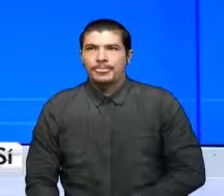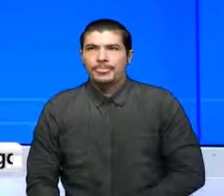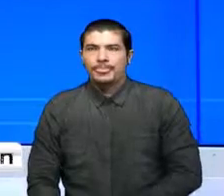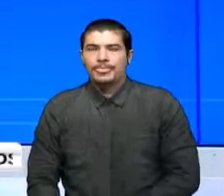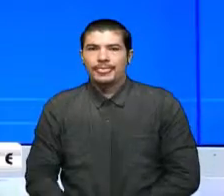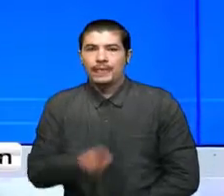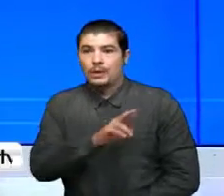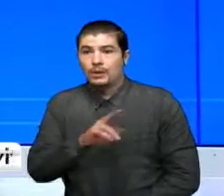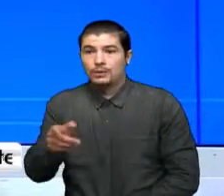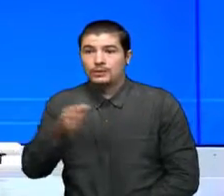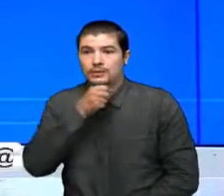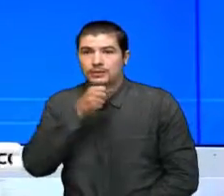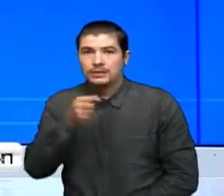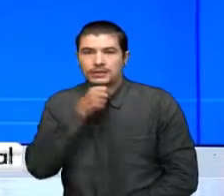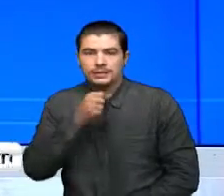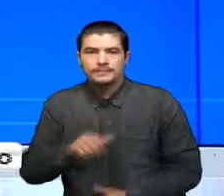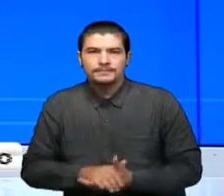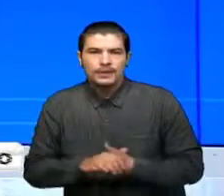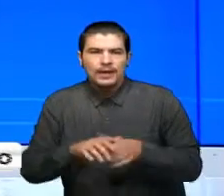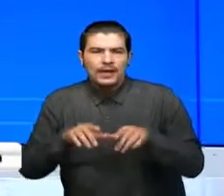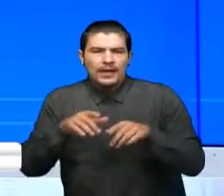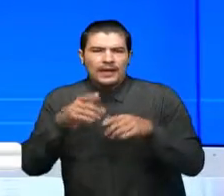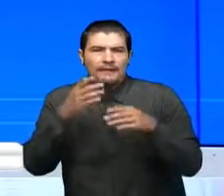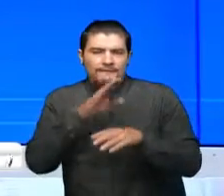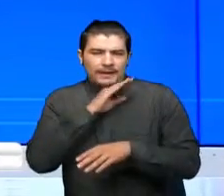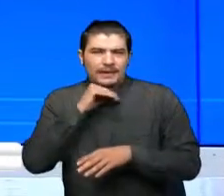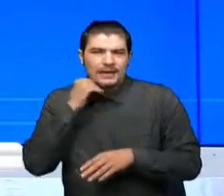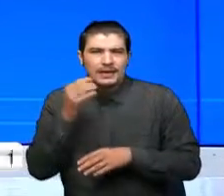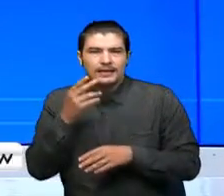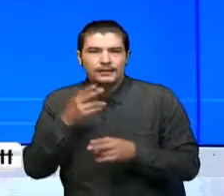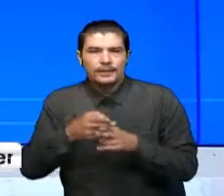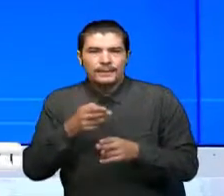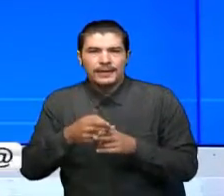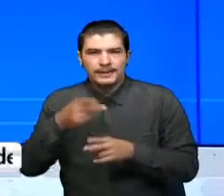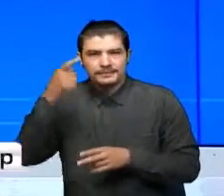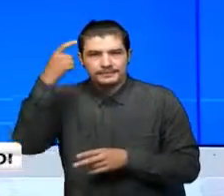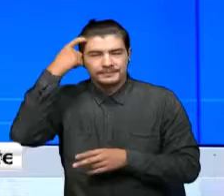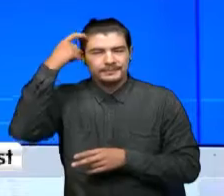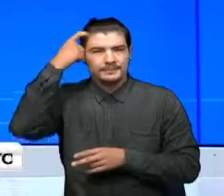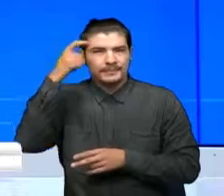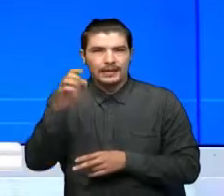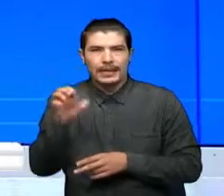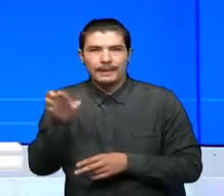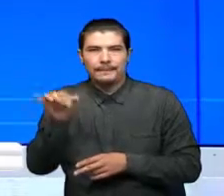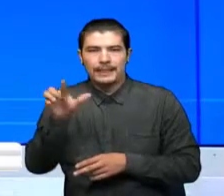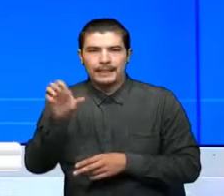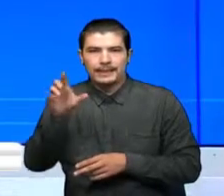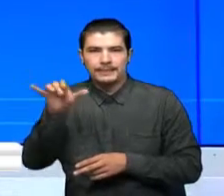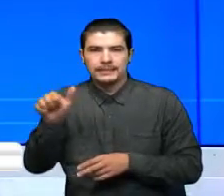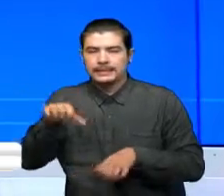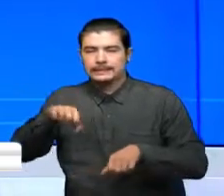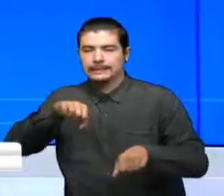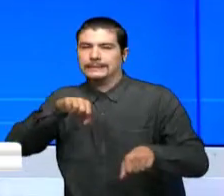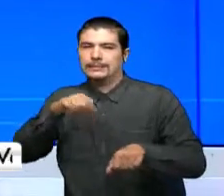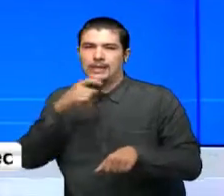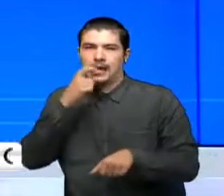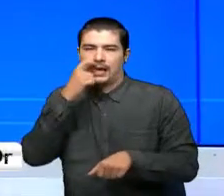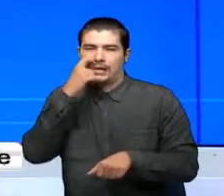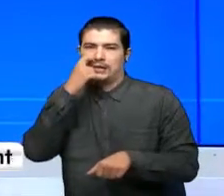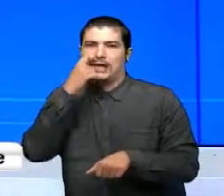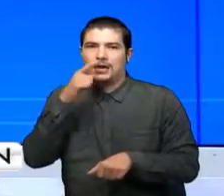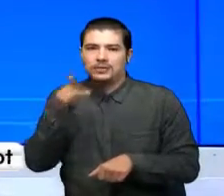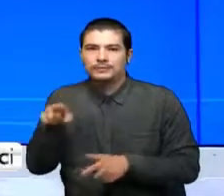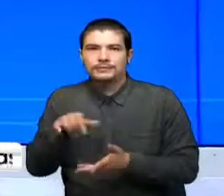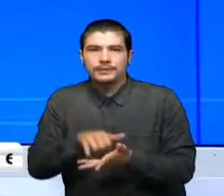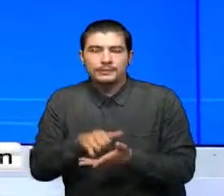en otras noticias la epilepsia es una enfermedad que muchas personas pudieran considerar como el fin de sus vidas esto por las consecuencias